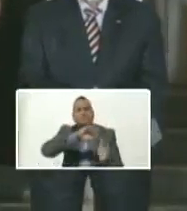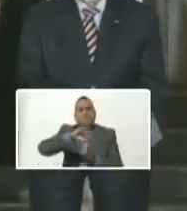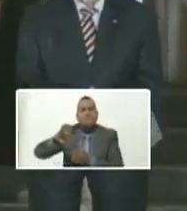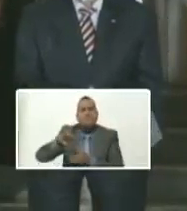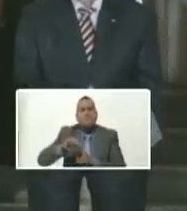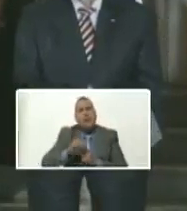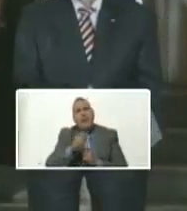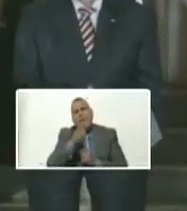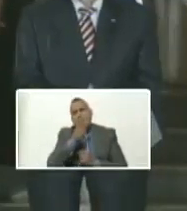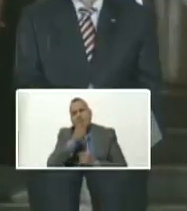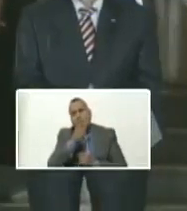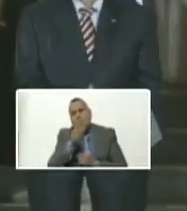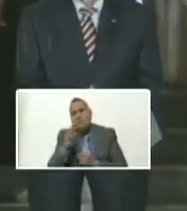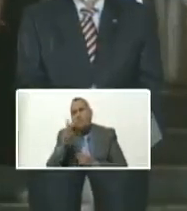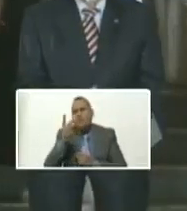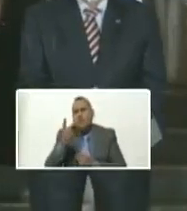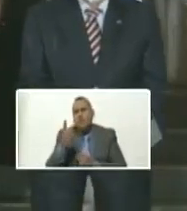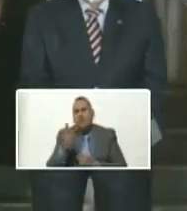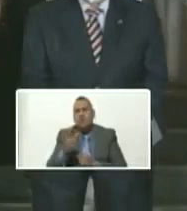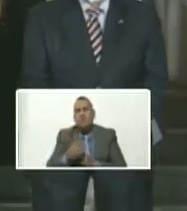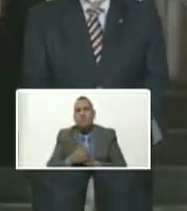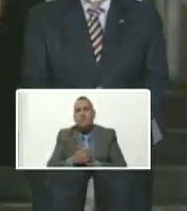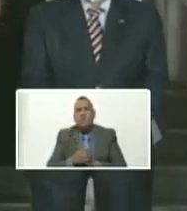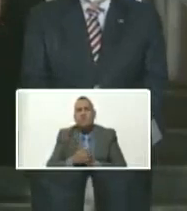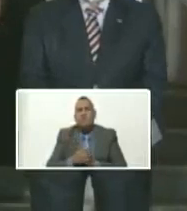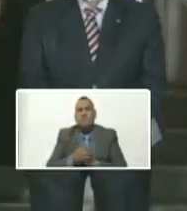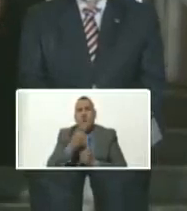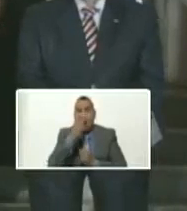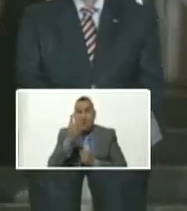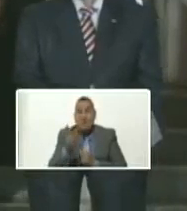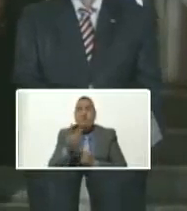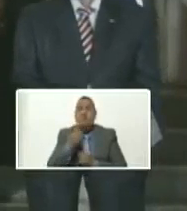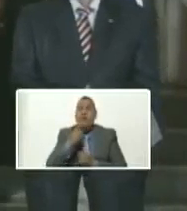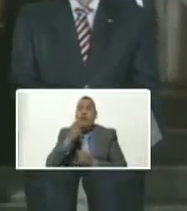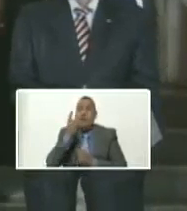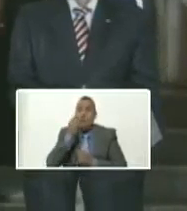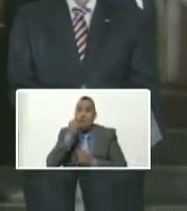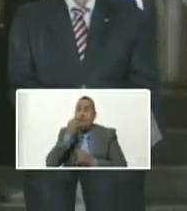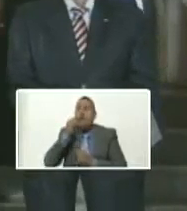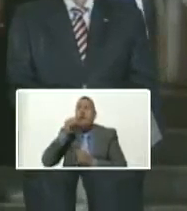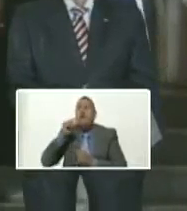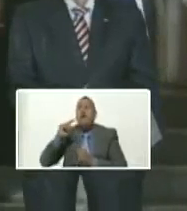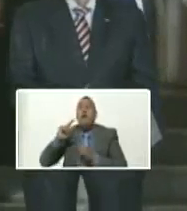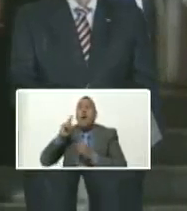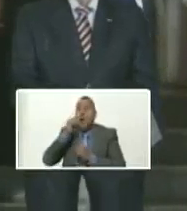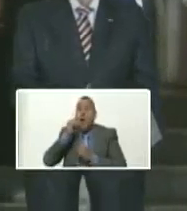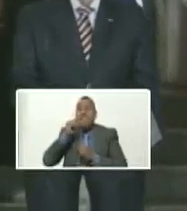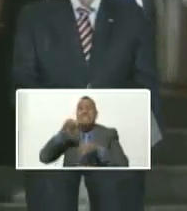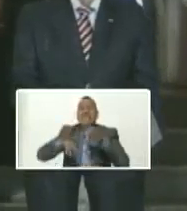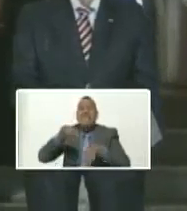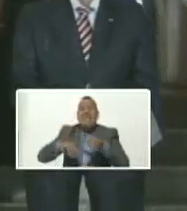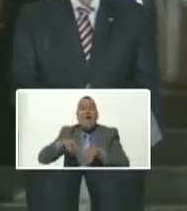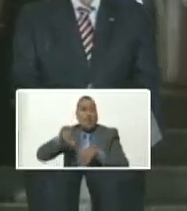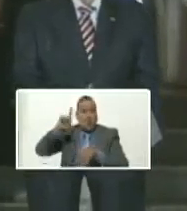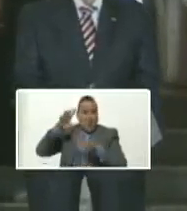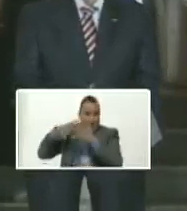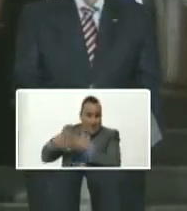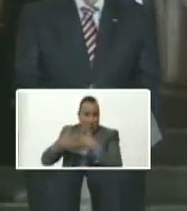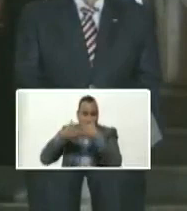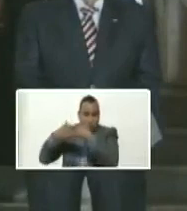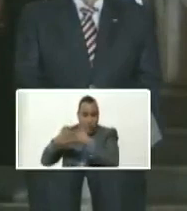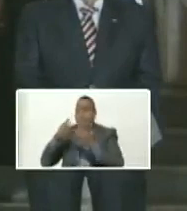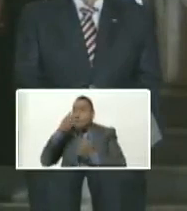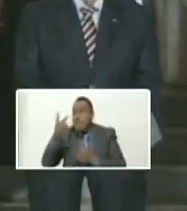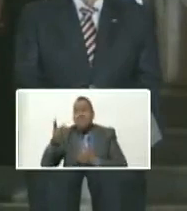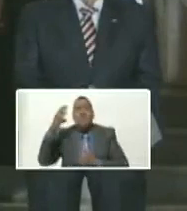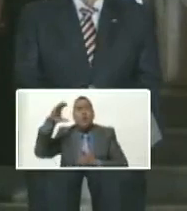Sobre tu pregunta de la visita del secretario de Estado Anthony Blinken, bueno,